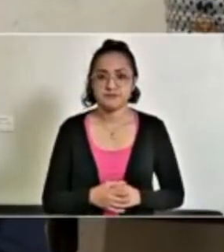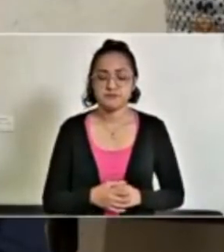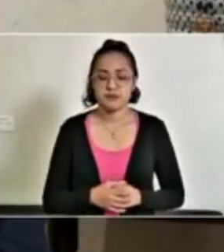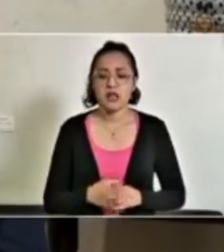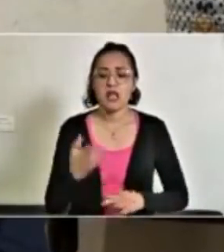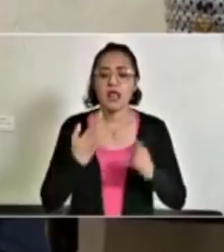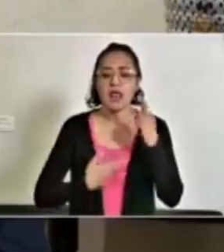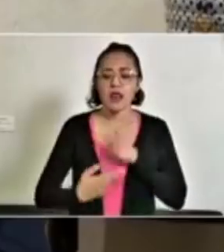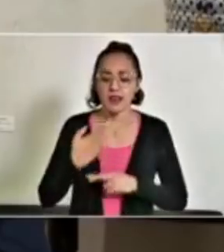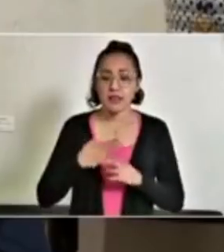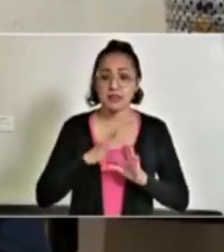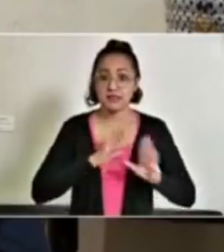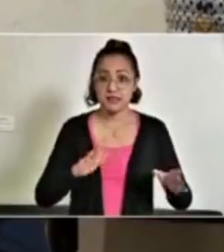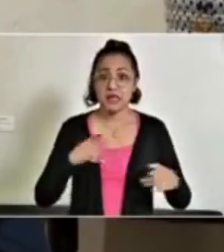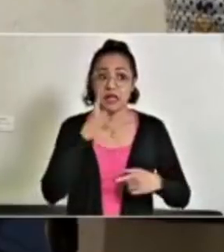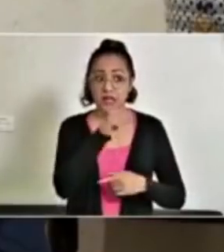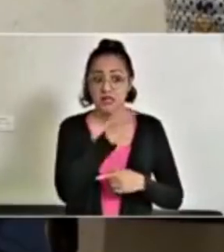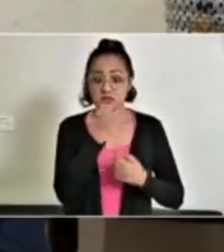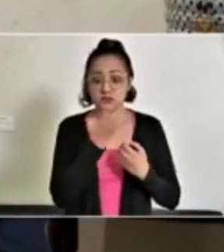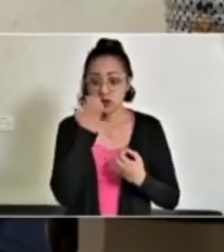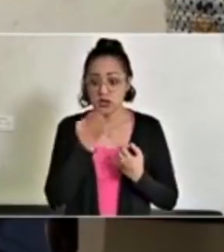regreso presencial